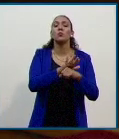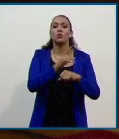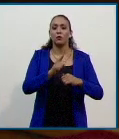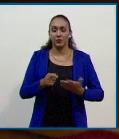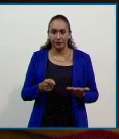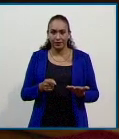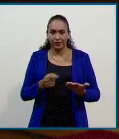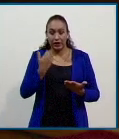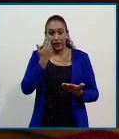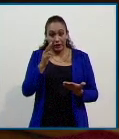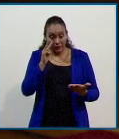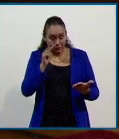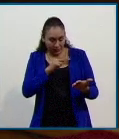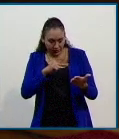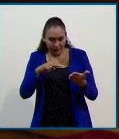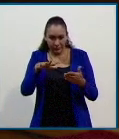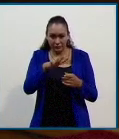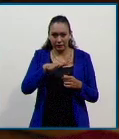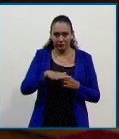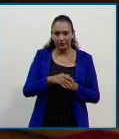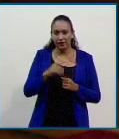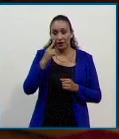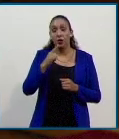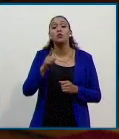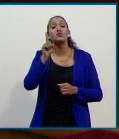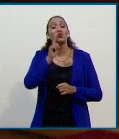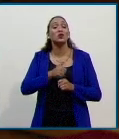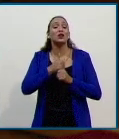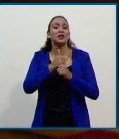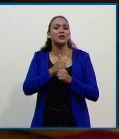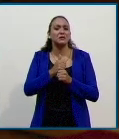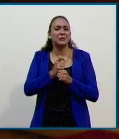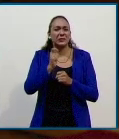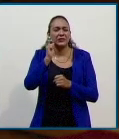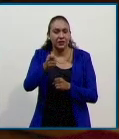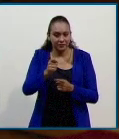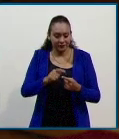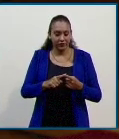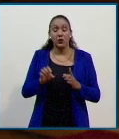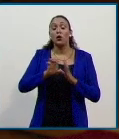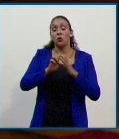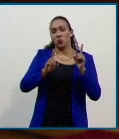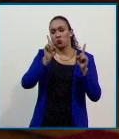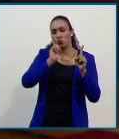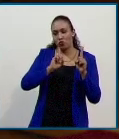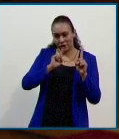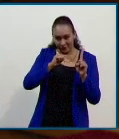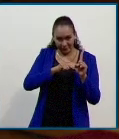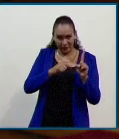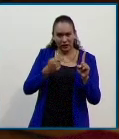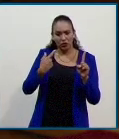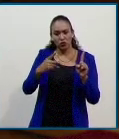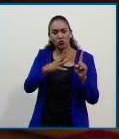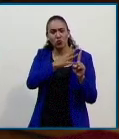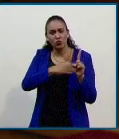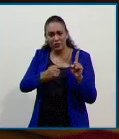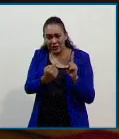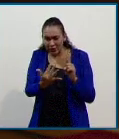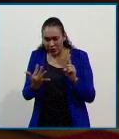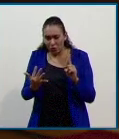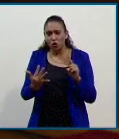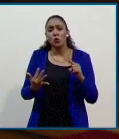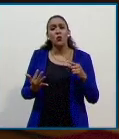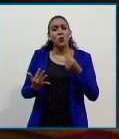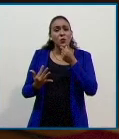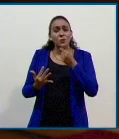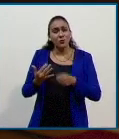la finalidad señalada, porque la violencia vicaria es aquella que se ejerce contra las mujeres a través de sus hijos,